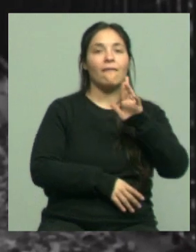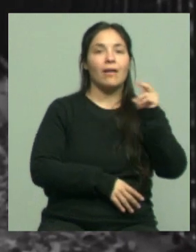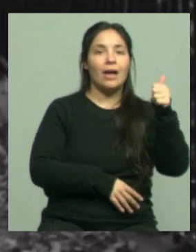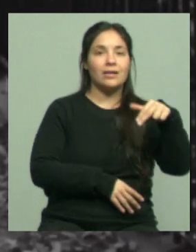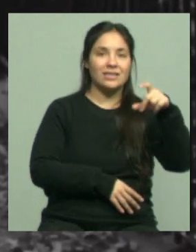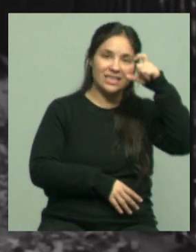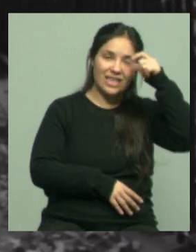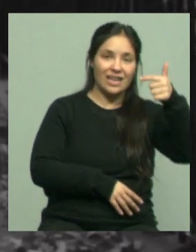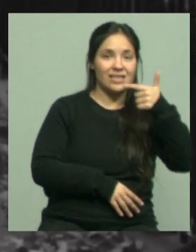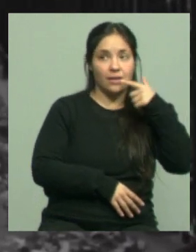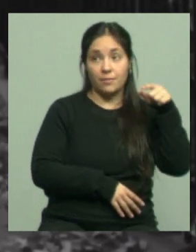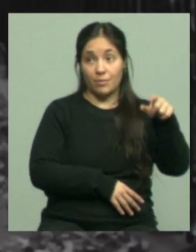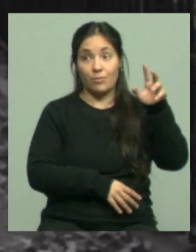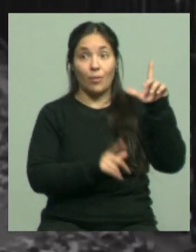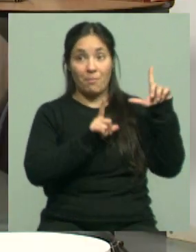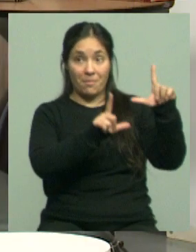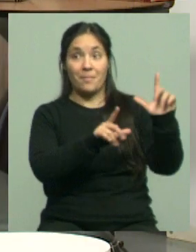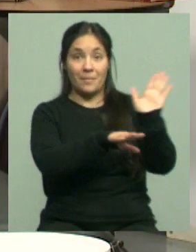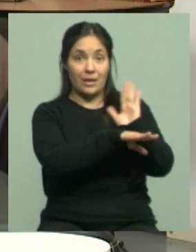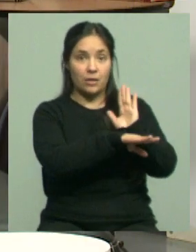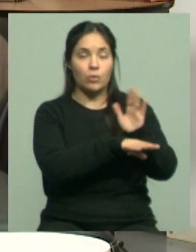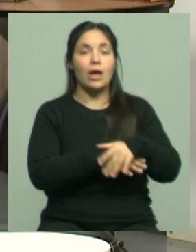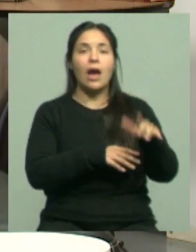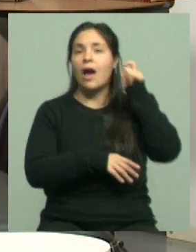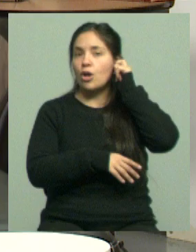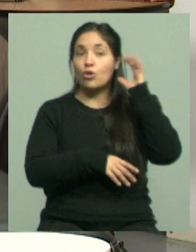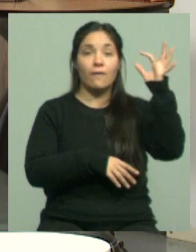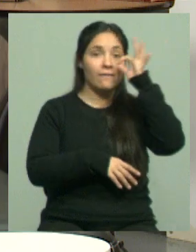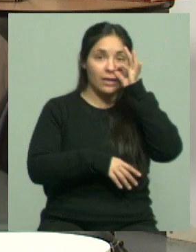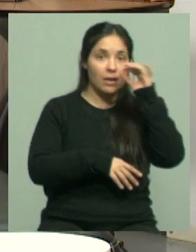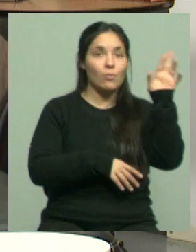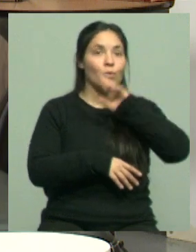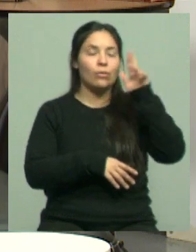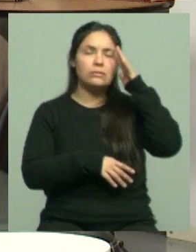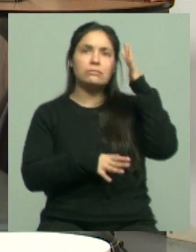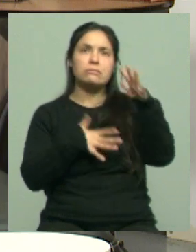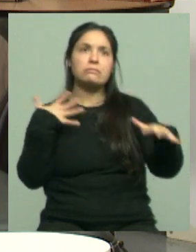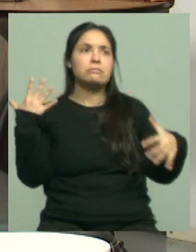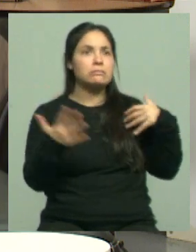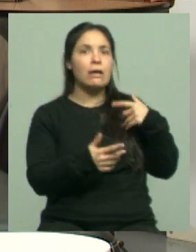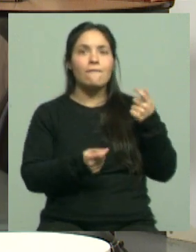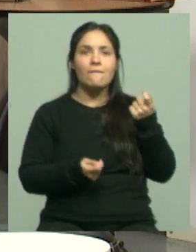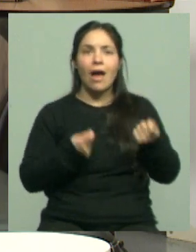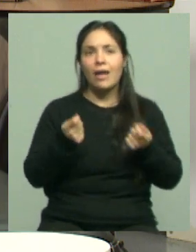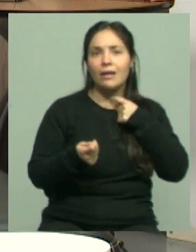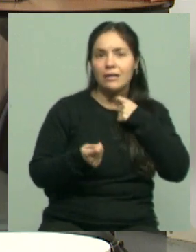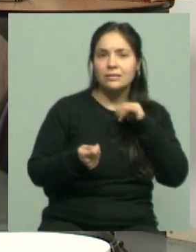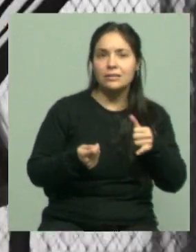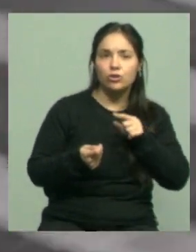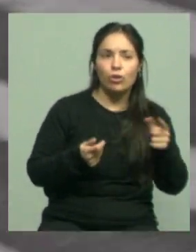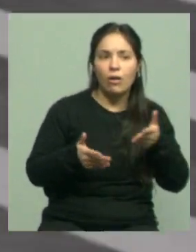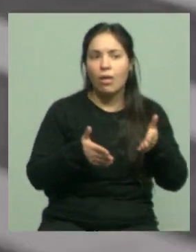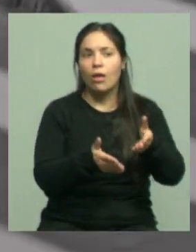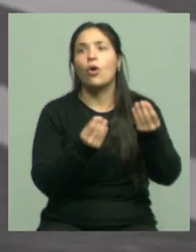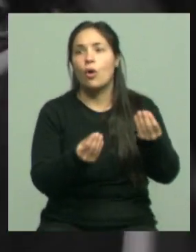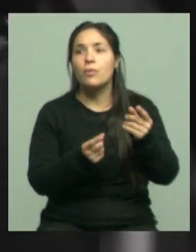a una chica en sus 20, que está perdida, que no sabe si quiere seguir con la danza, cómo seguir con esto, y a la vez la relación